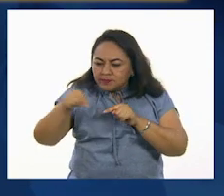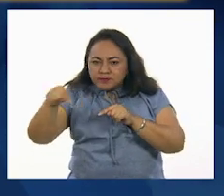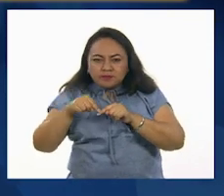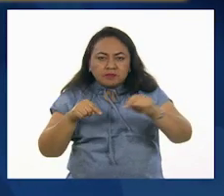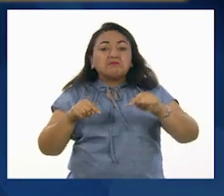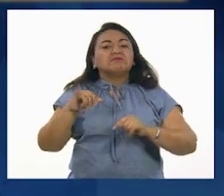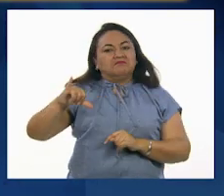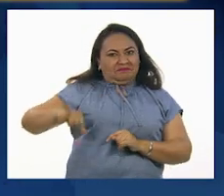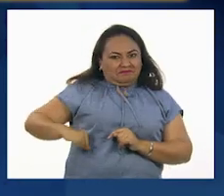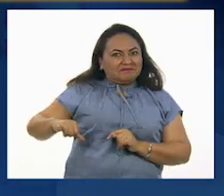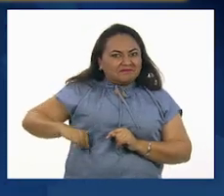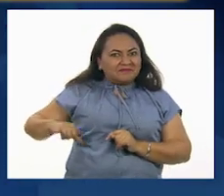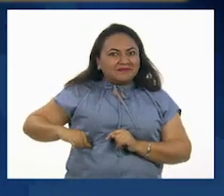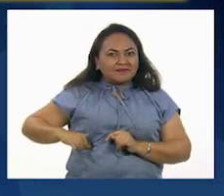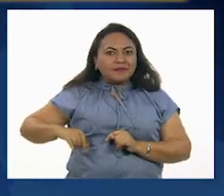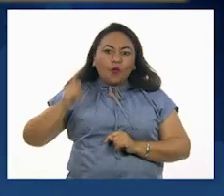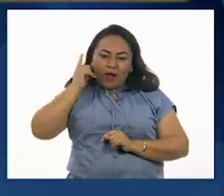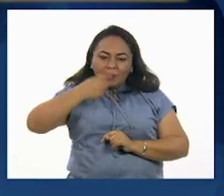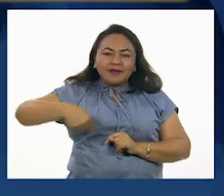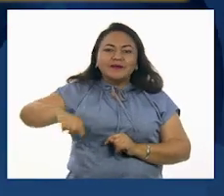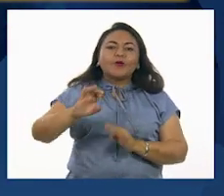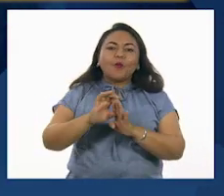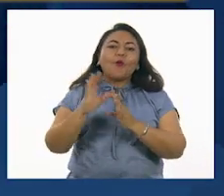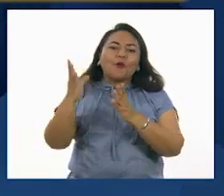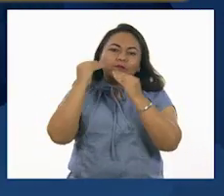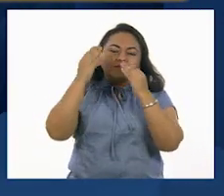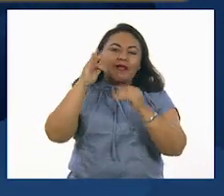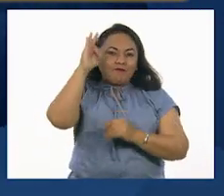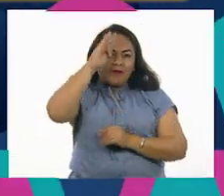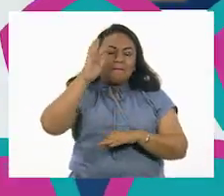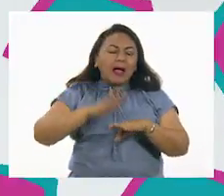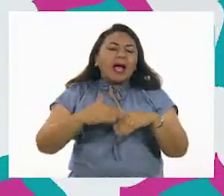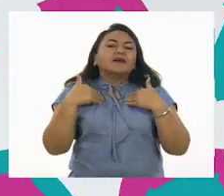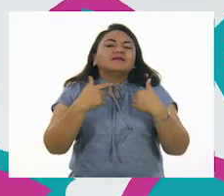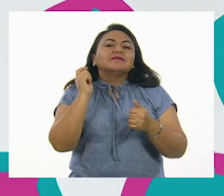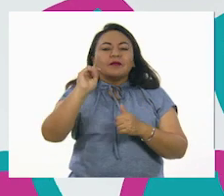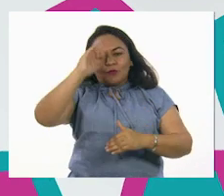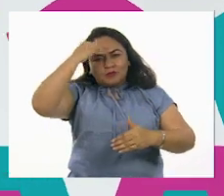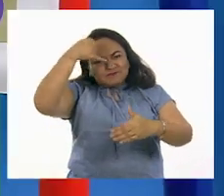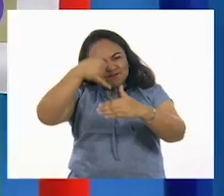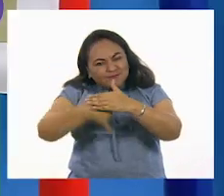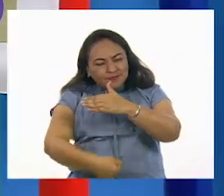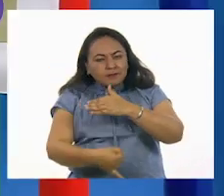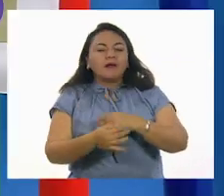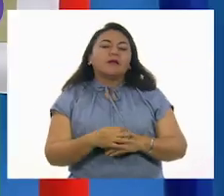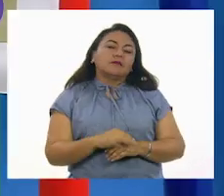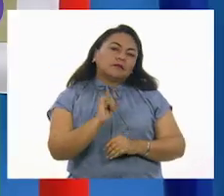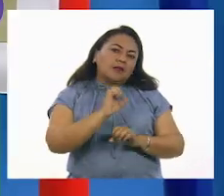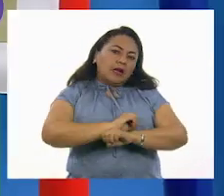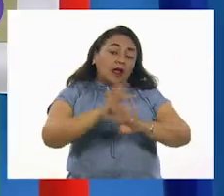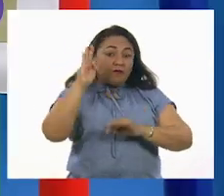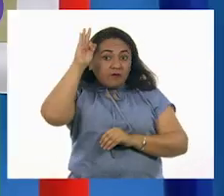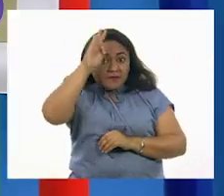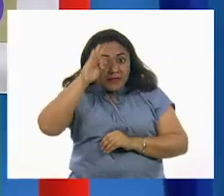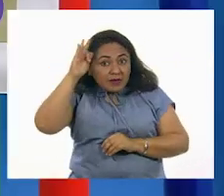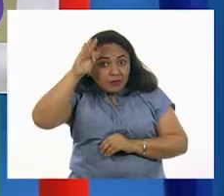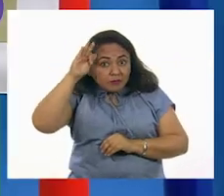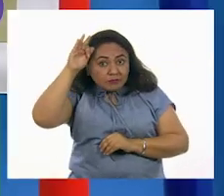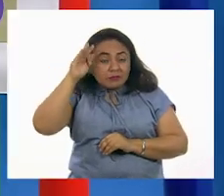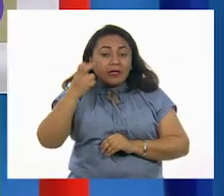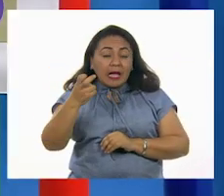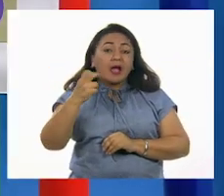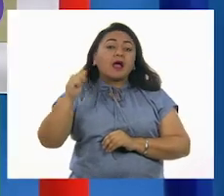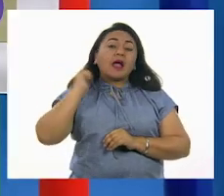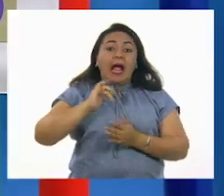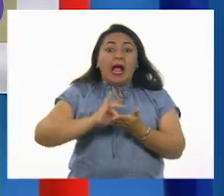ser interesante recibir educación filosófica para ampliar nuestra comprensión sobre el conocimiento. Claro, pues la filosofía fue una de las